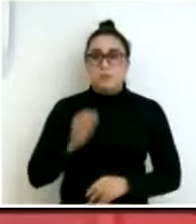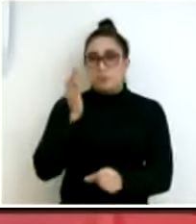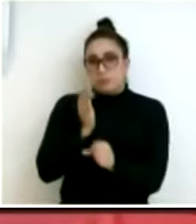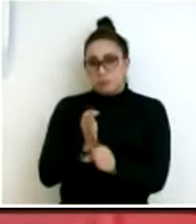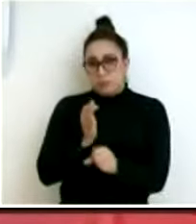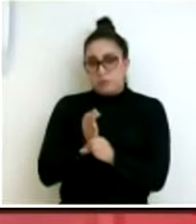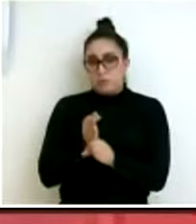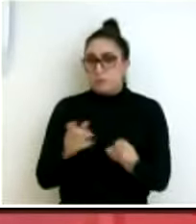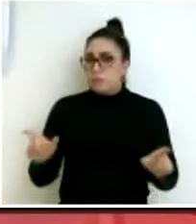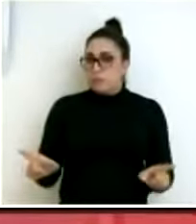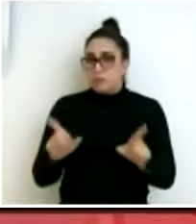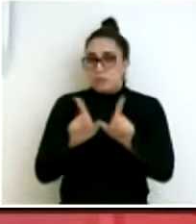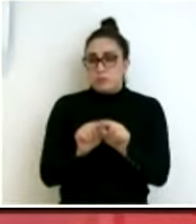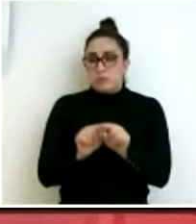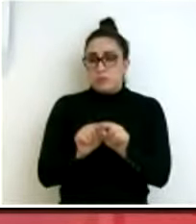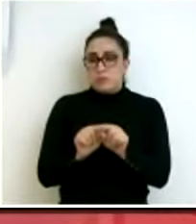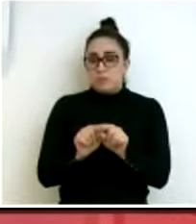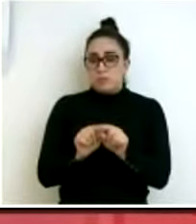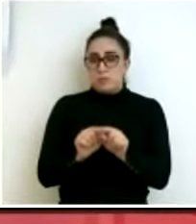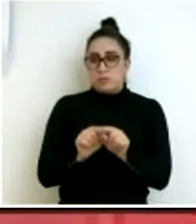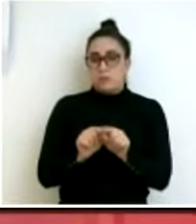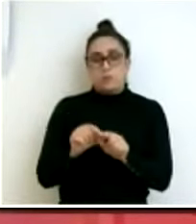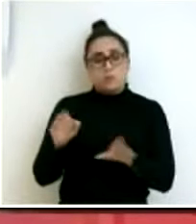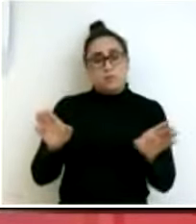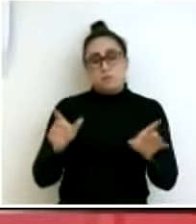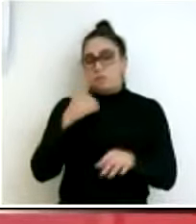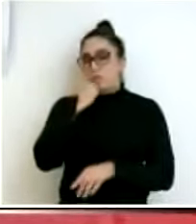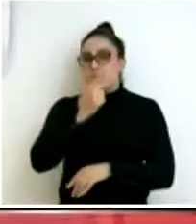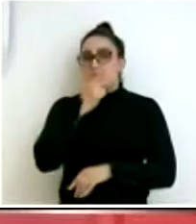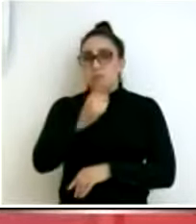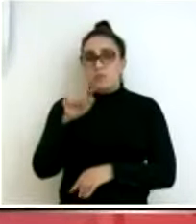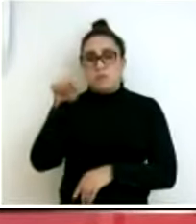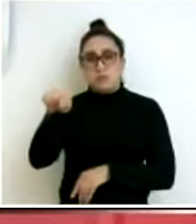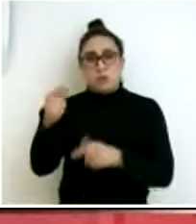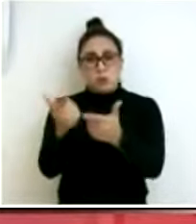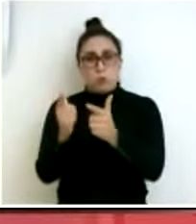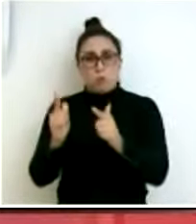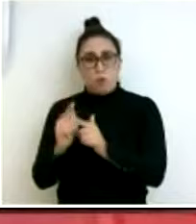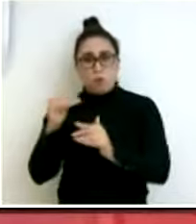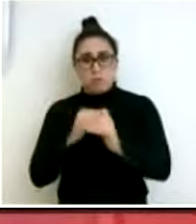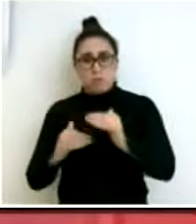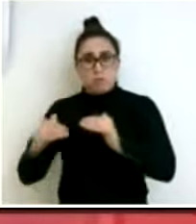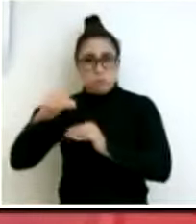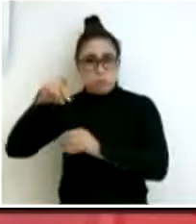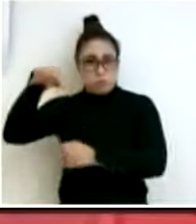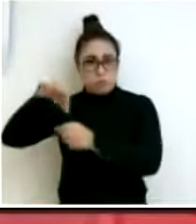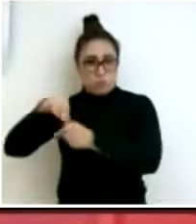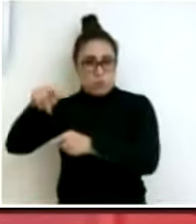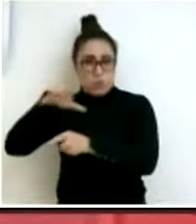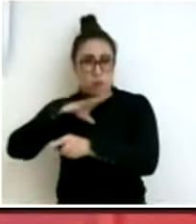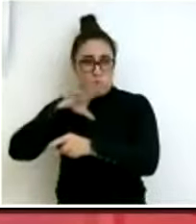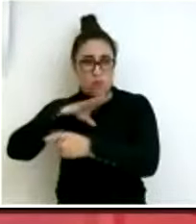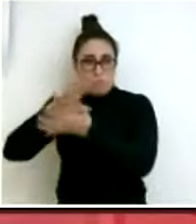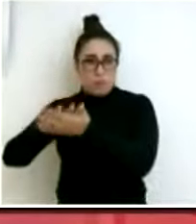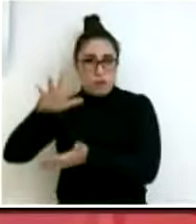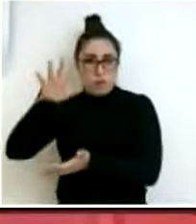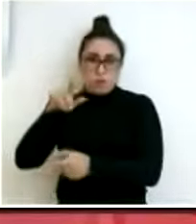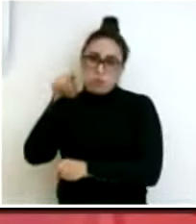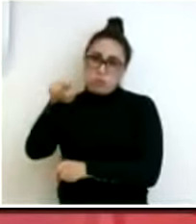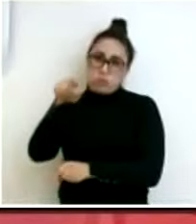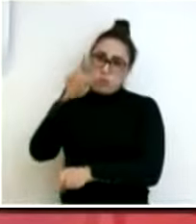momento, hacemos responsable a la mayoría oficialista de